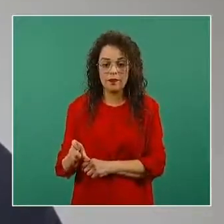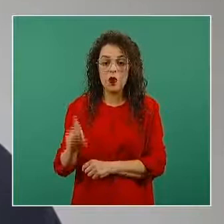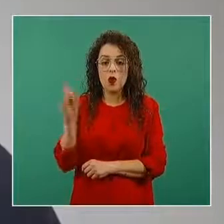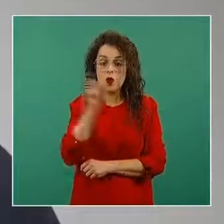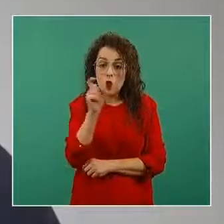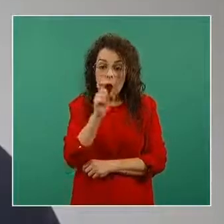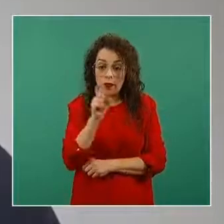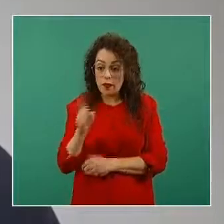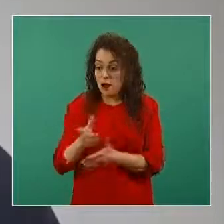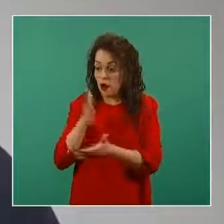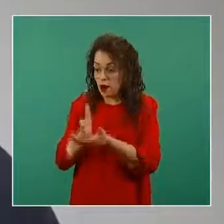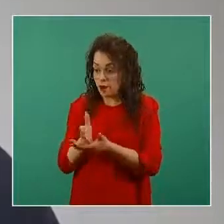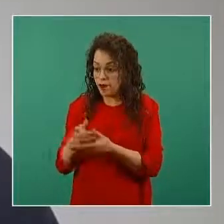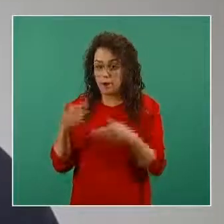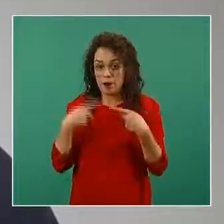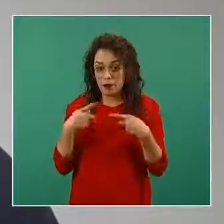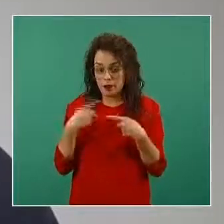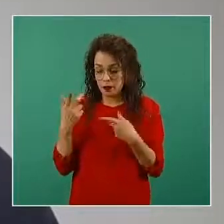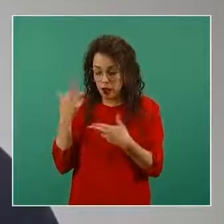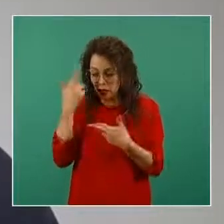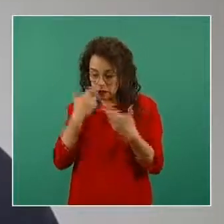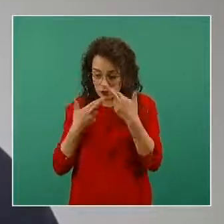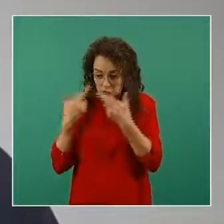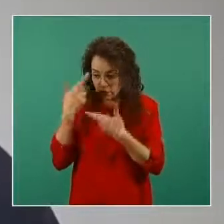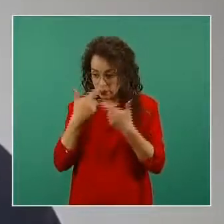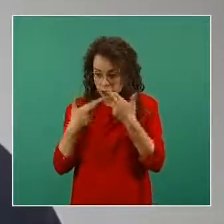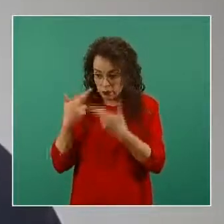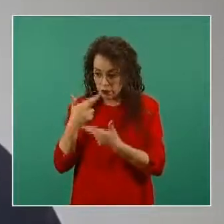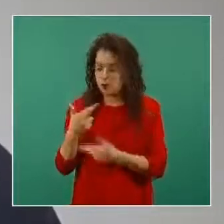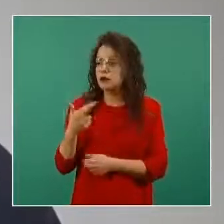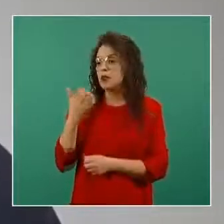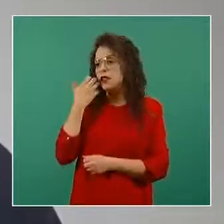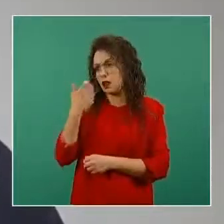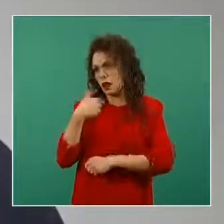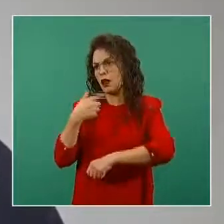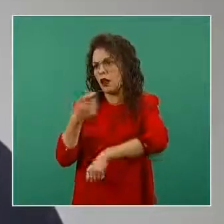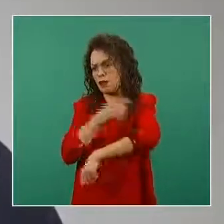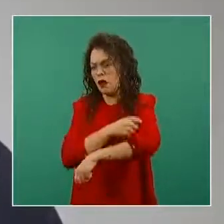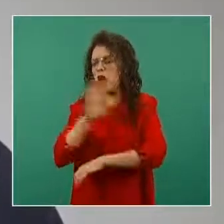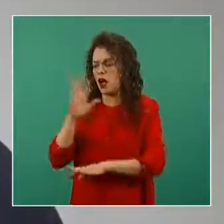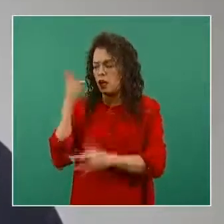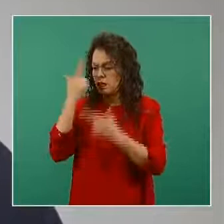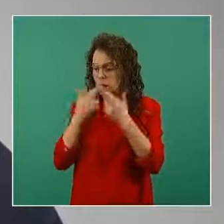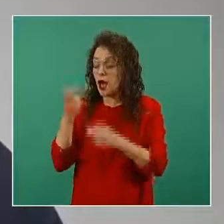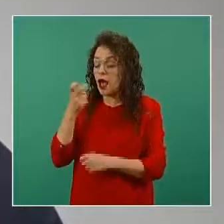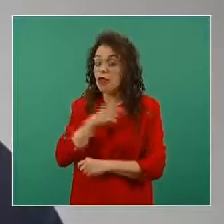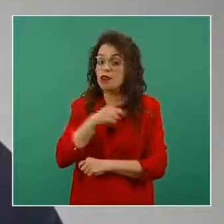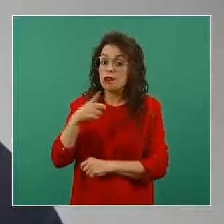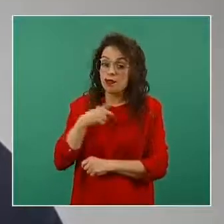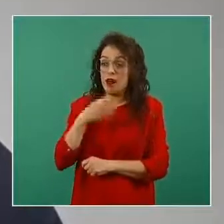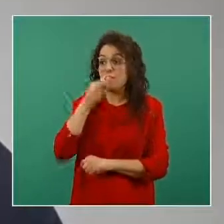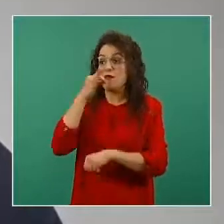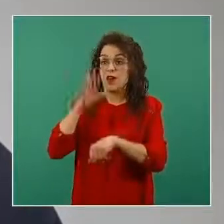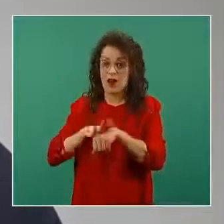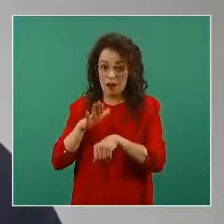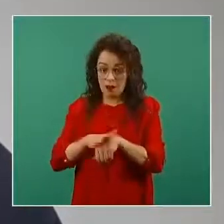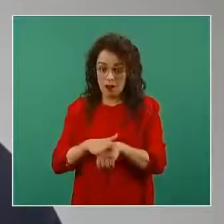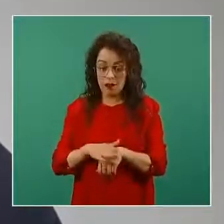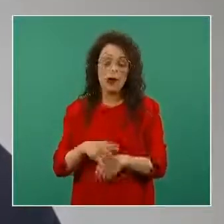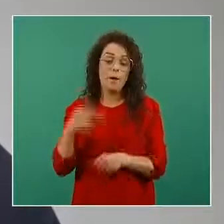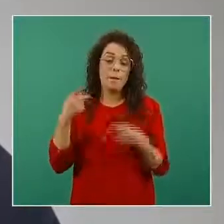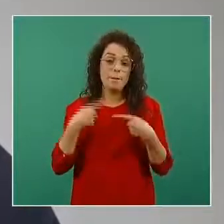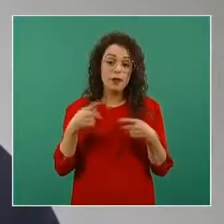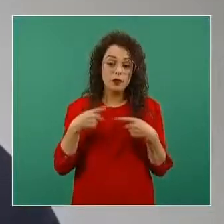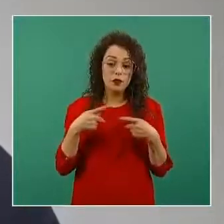valoración, cuando la persona se acerca a demandar la vacuna. Personas que tienen estas condiciones, en las